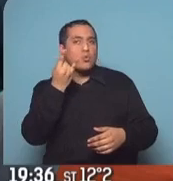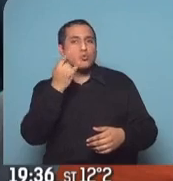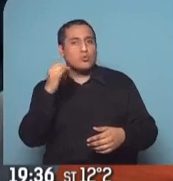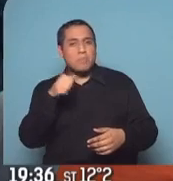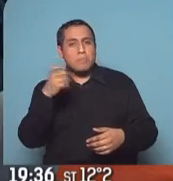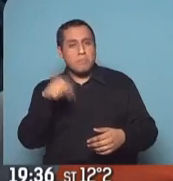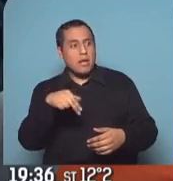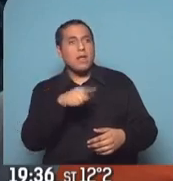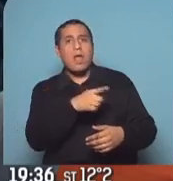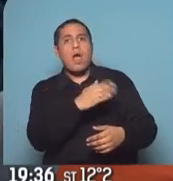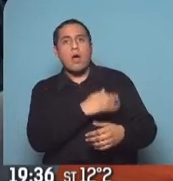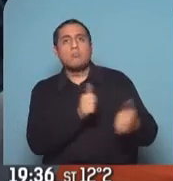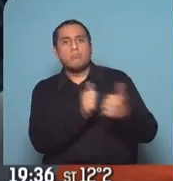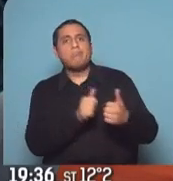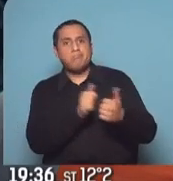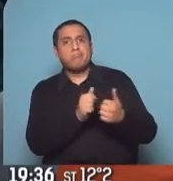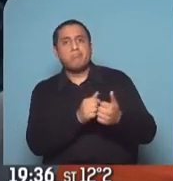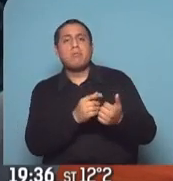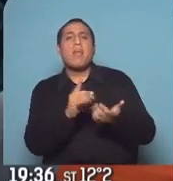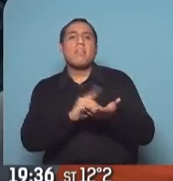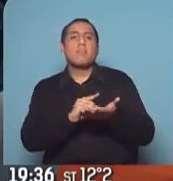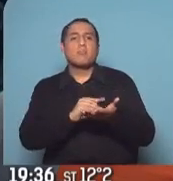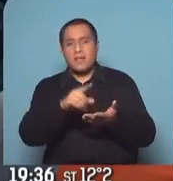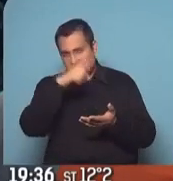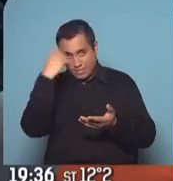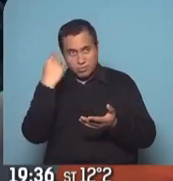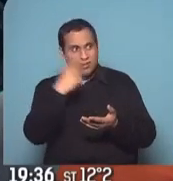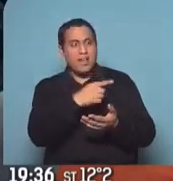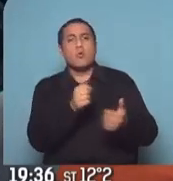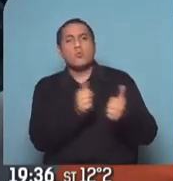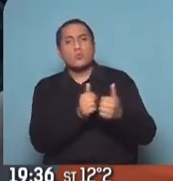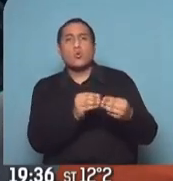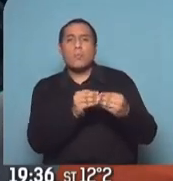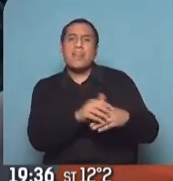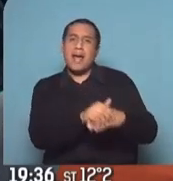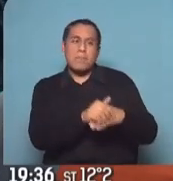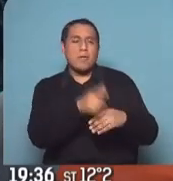5 periodos diputada de la Nación y una compañera y amiga de Fernando de la Rúa durante toda su vida.